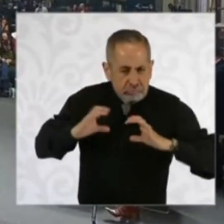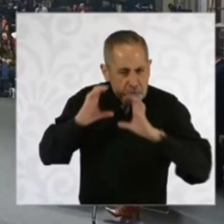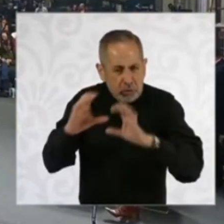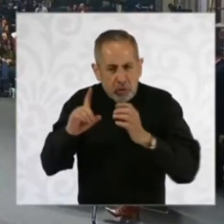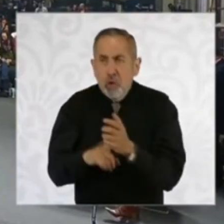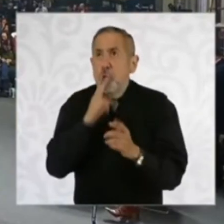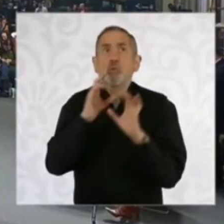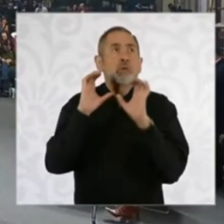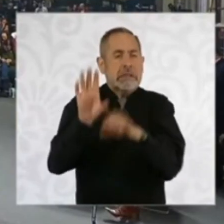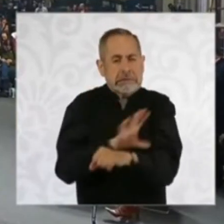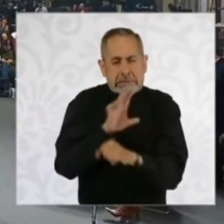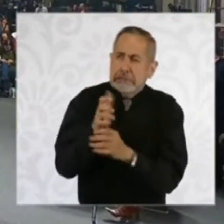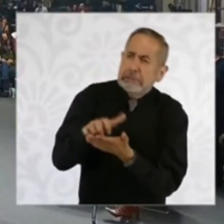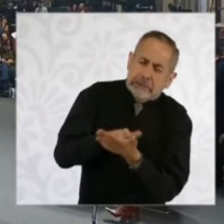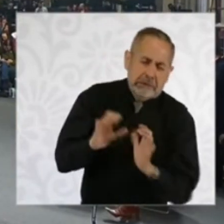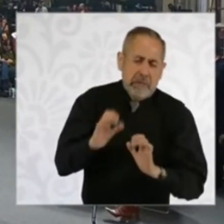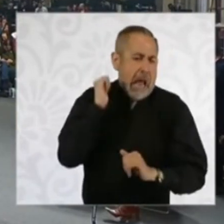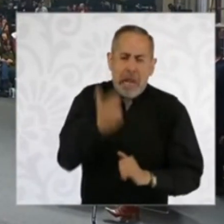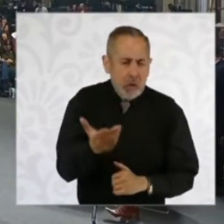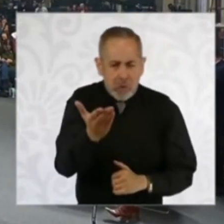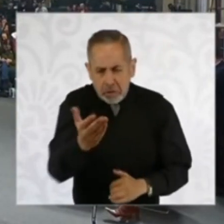también del consumo. Sí.